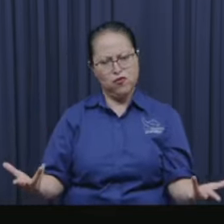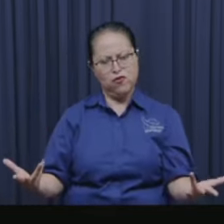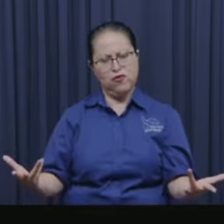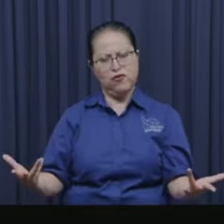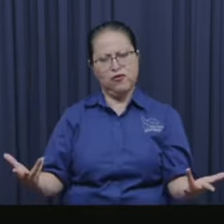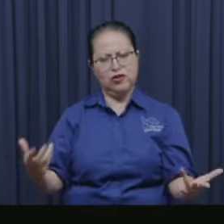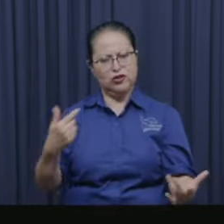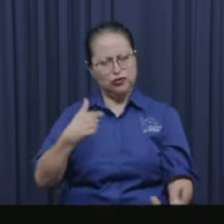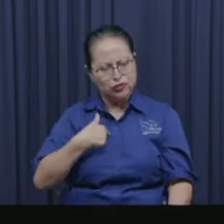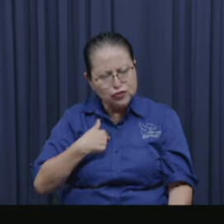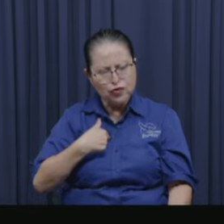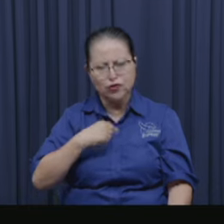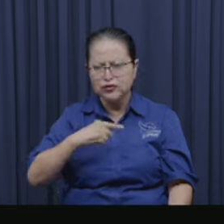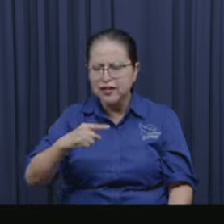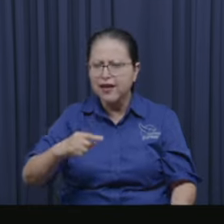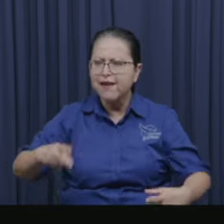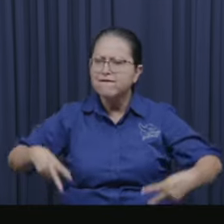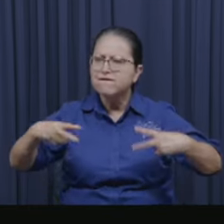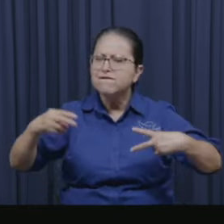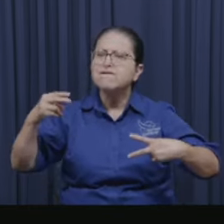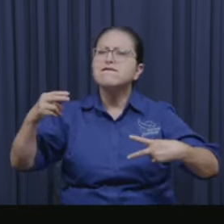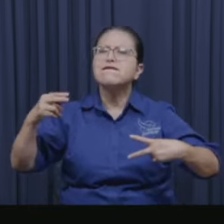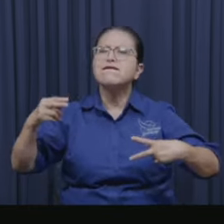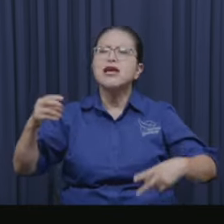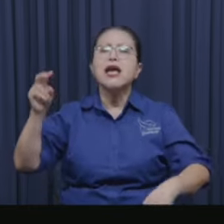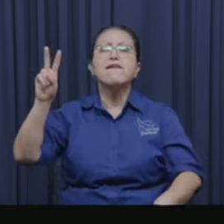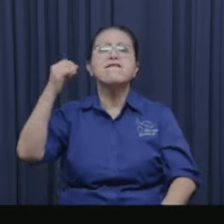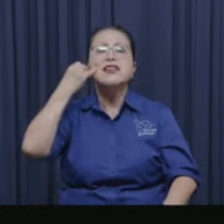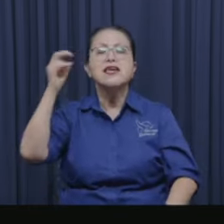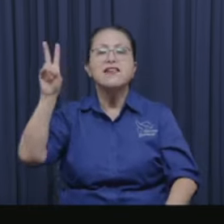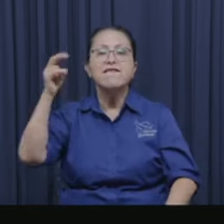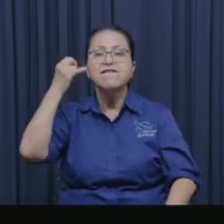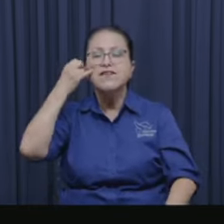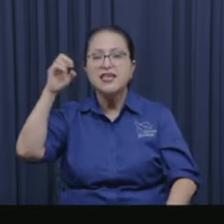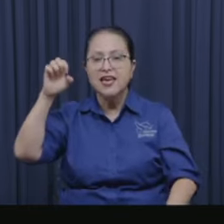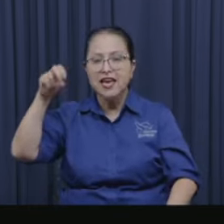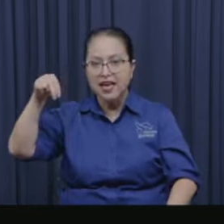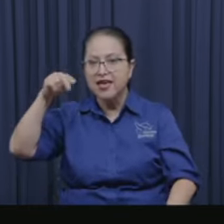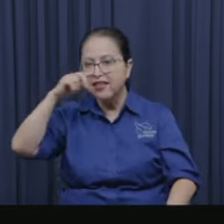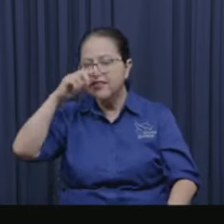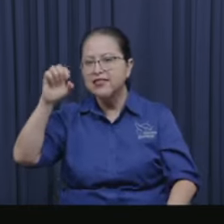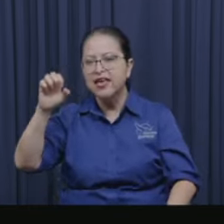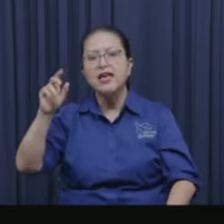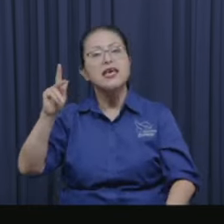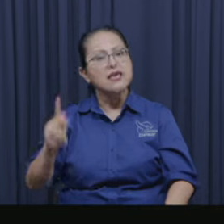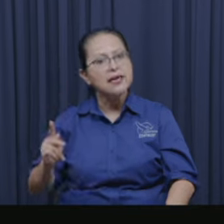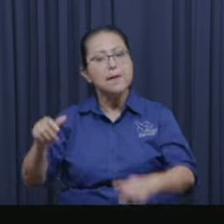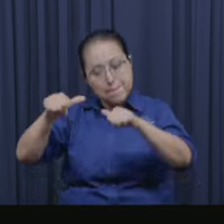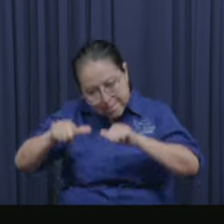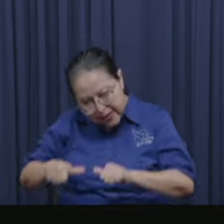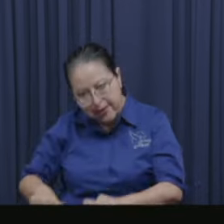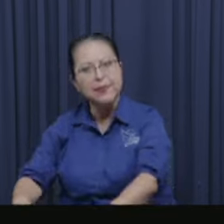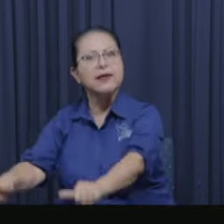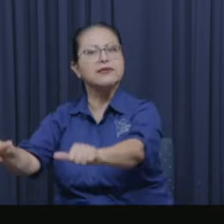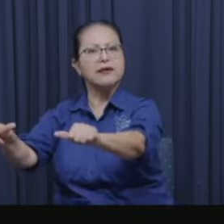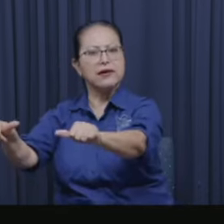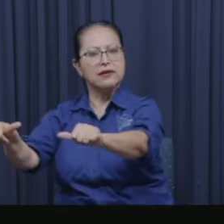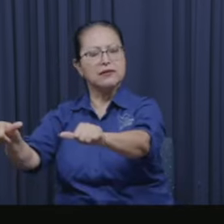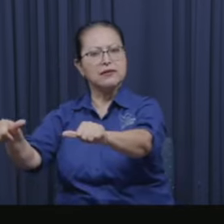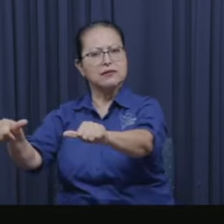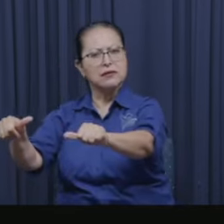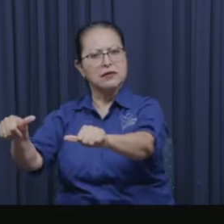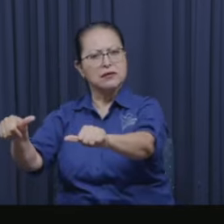viviente y como hago yo para permanecer Yo creo que es importante